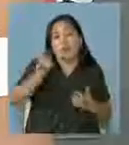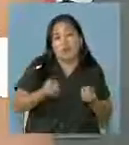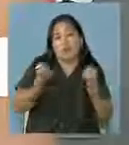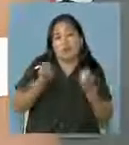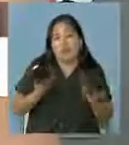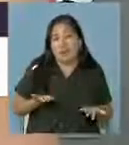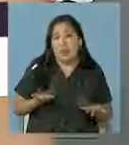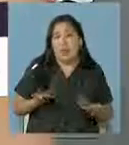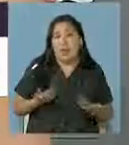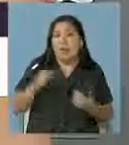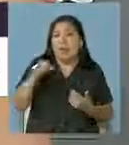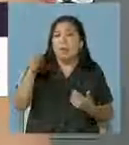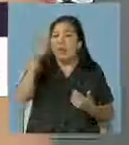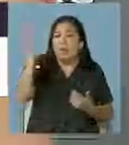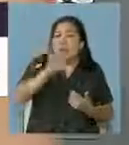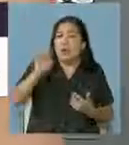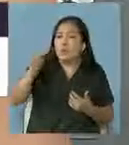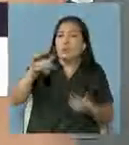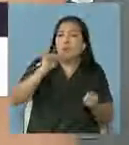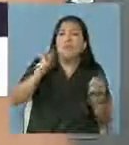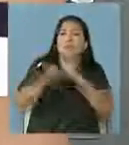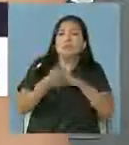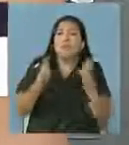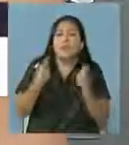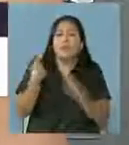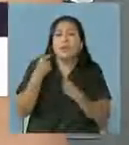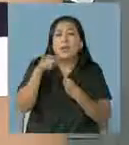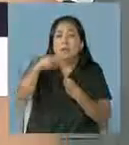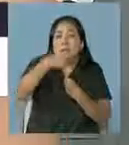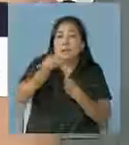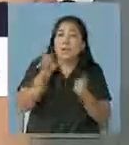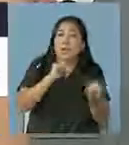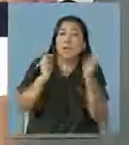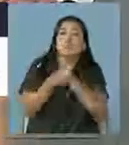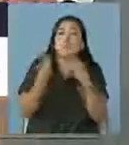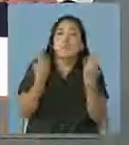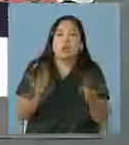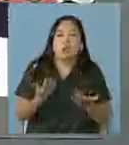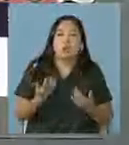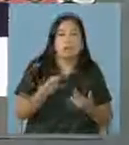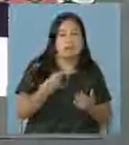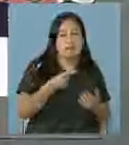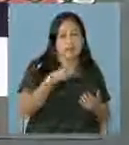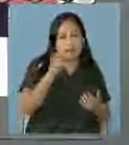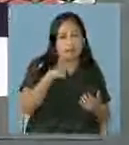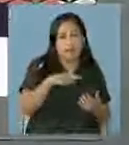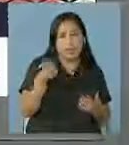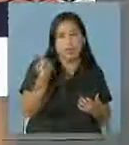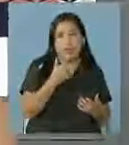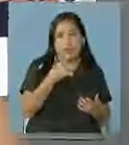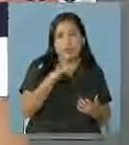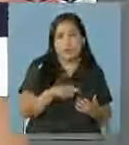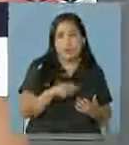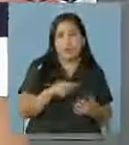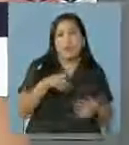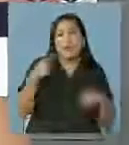que necesitaba el equipo qué crees que tienen que mejorar para para esta semana para poder traer los tres puntos como decías recién Sí la verdad que a mi entender el juego